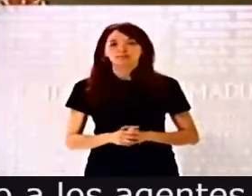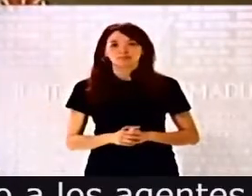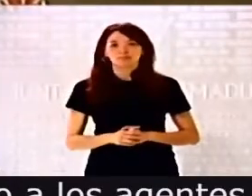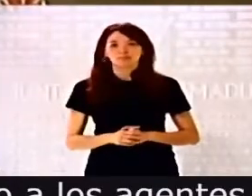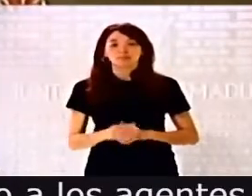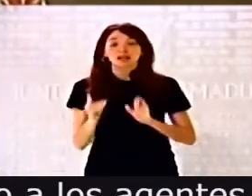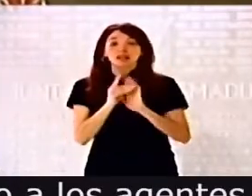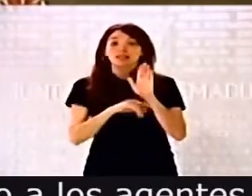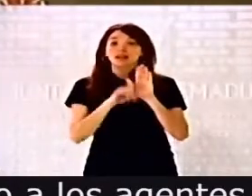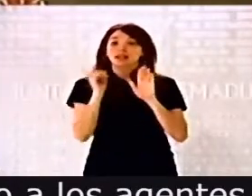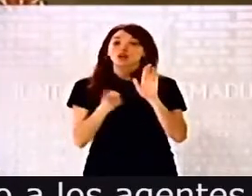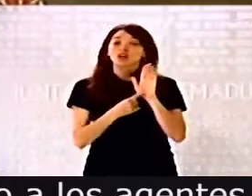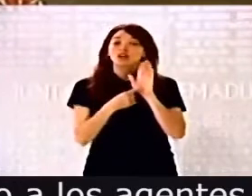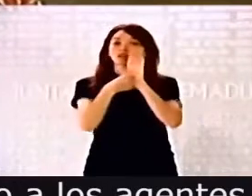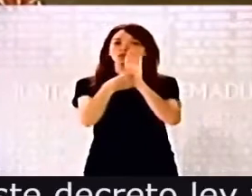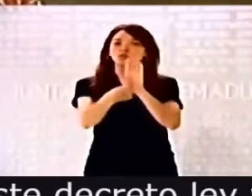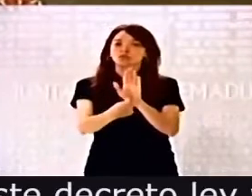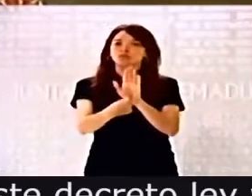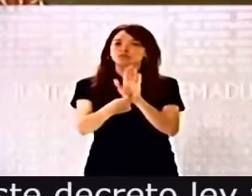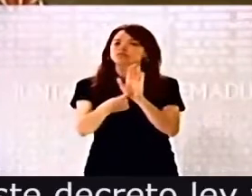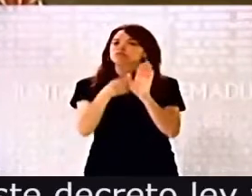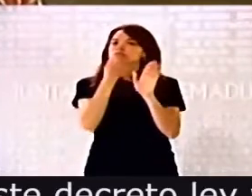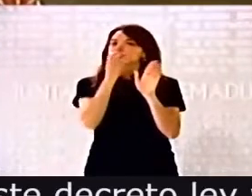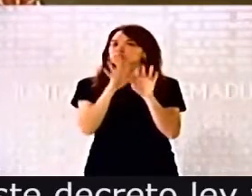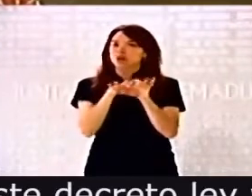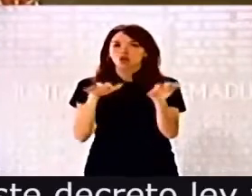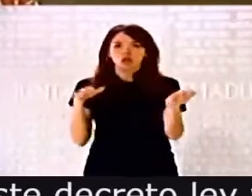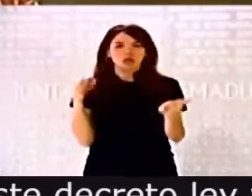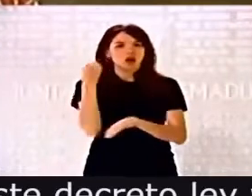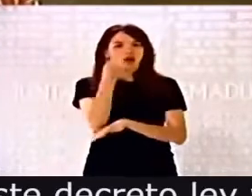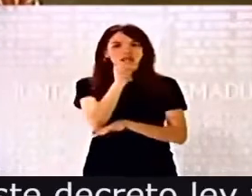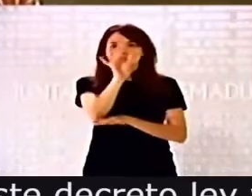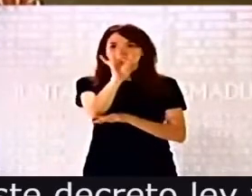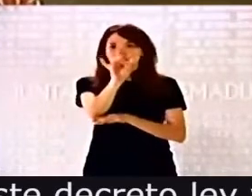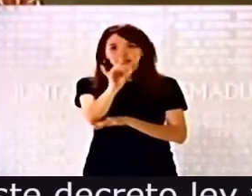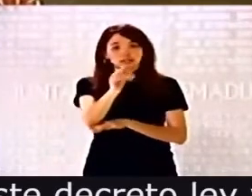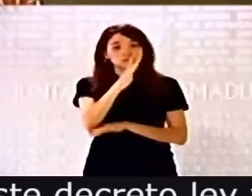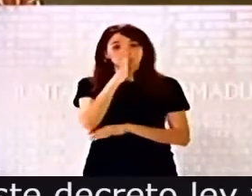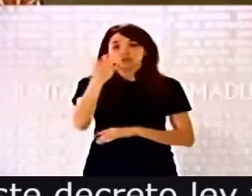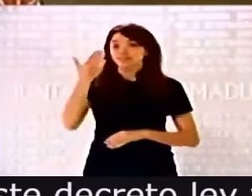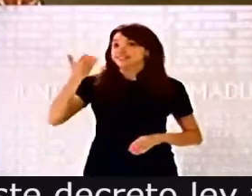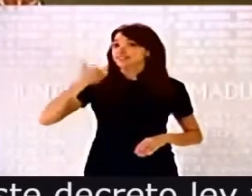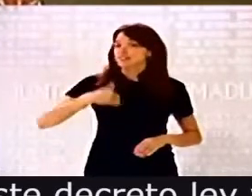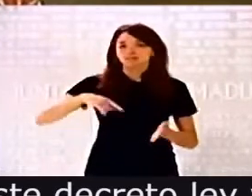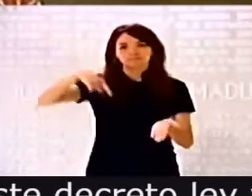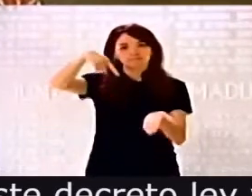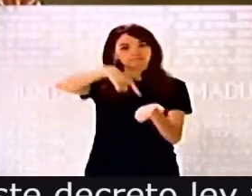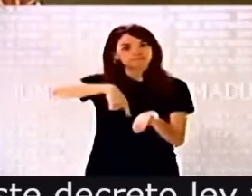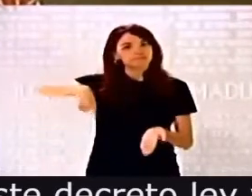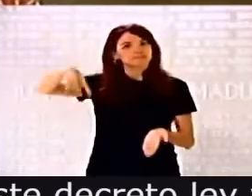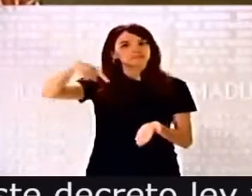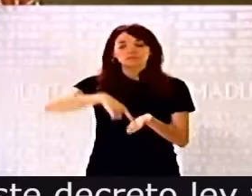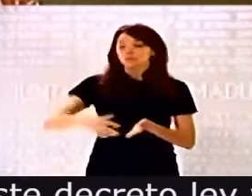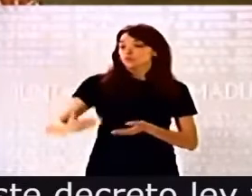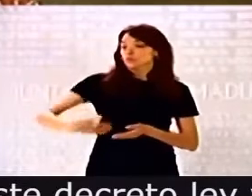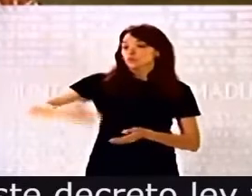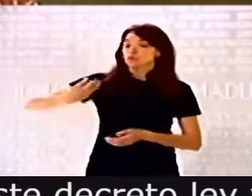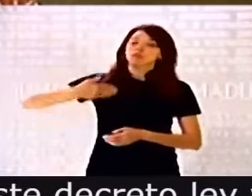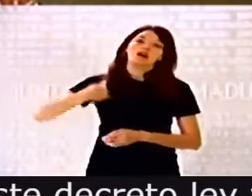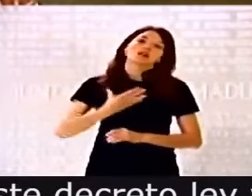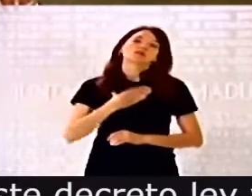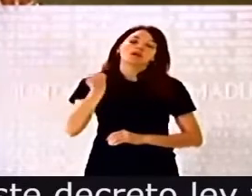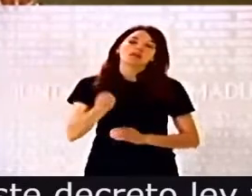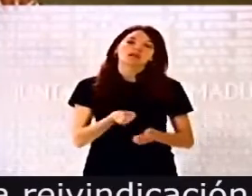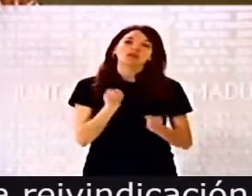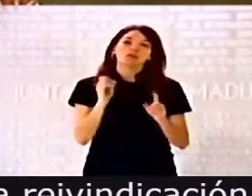ley va a ser muy apoyado porque es una antigua y vieja reivindicación de los ayuntamientos,